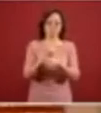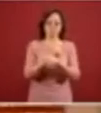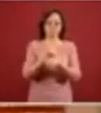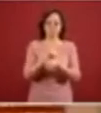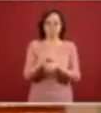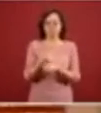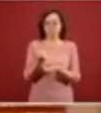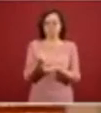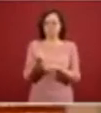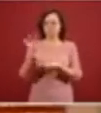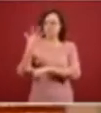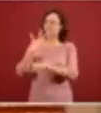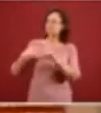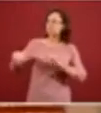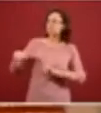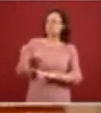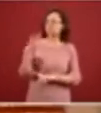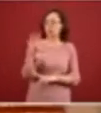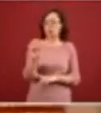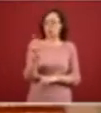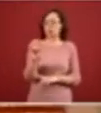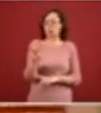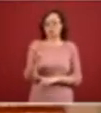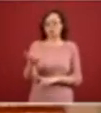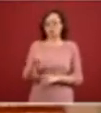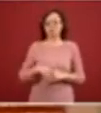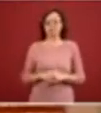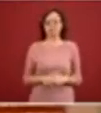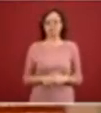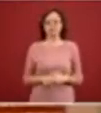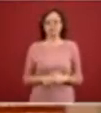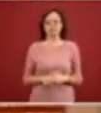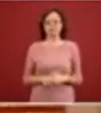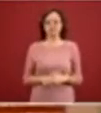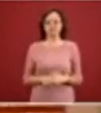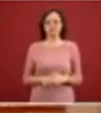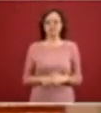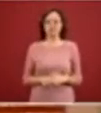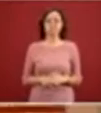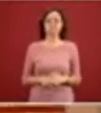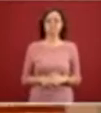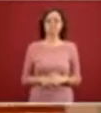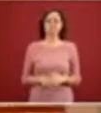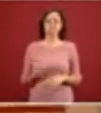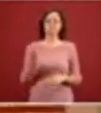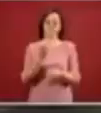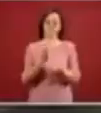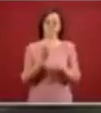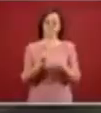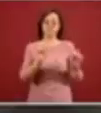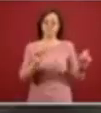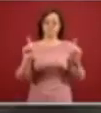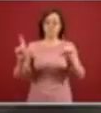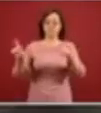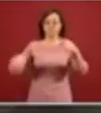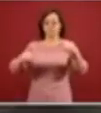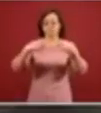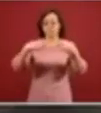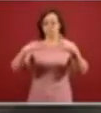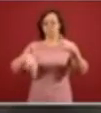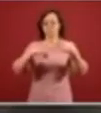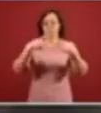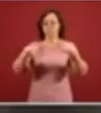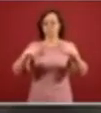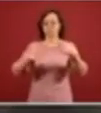COVID. Entonces, para optimizar esta presentación voy a abordar 2 puntos. El primer punto es